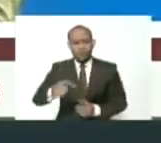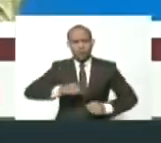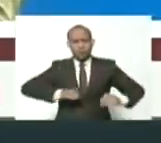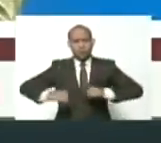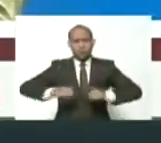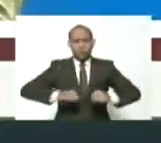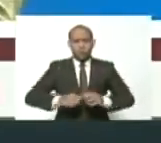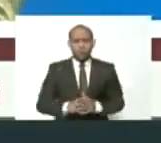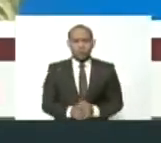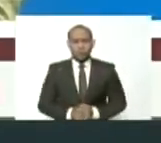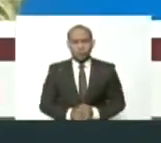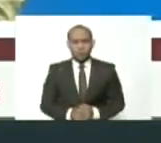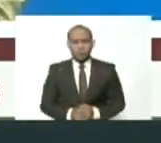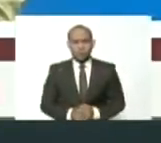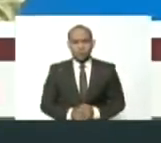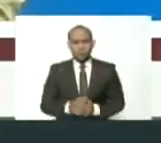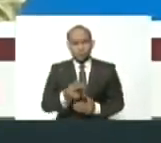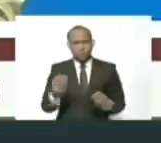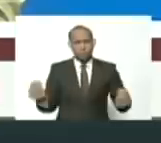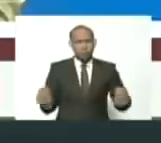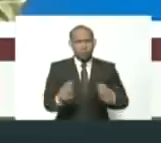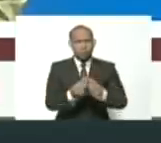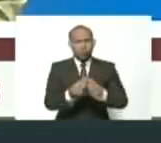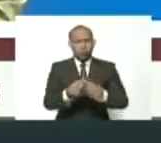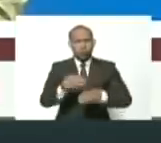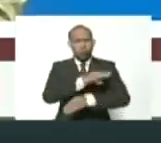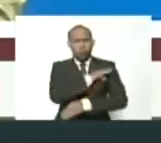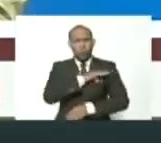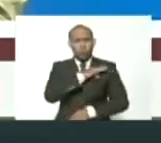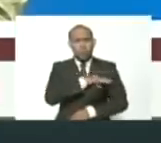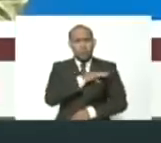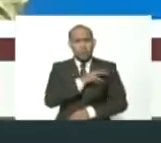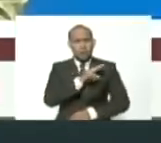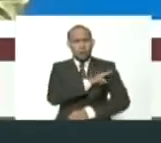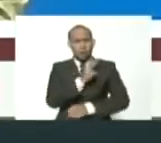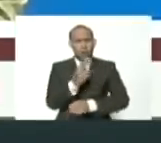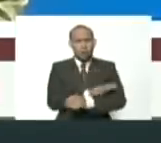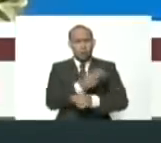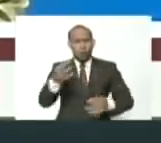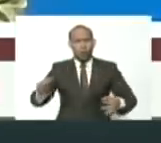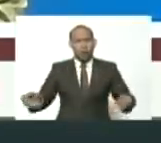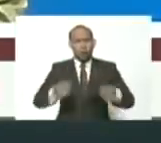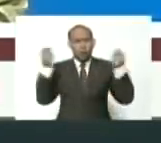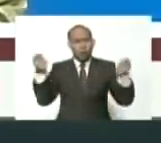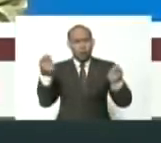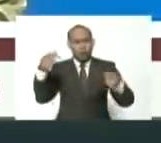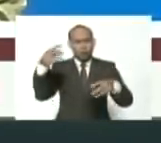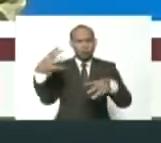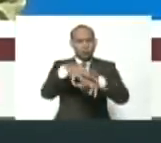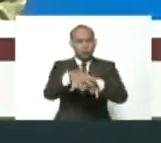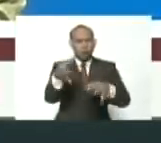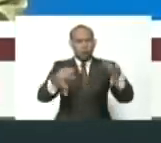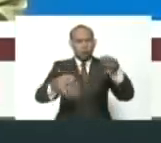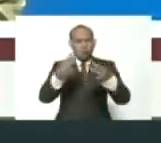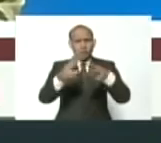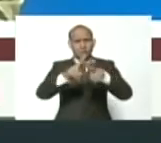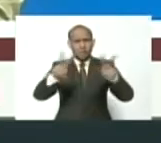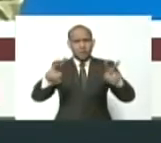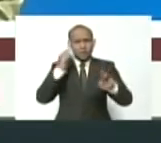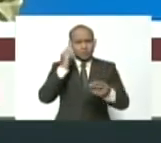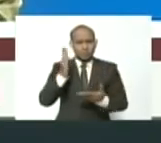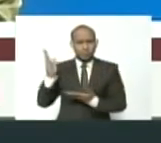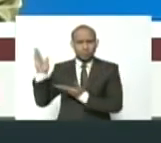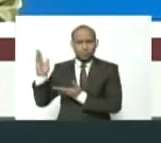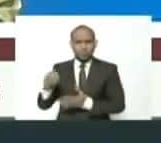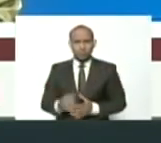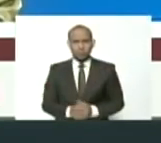movimientos, con el Ministerio del Poder Popular para Interior, Justicia y Paz. Aquí está la almirante en jefa, vamos a darle un